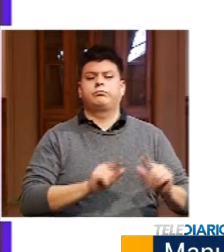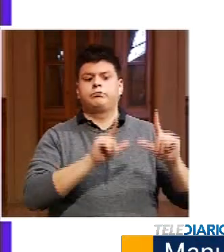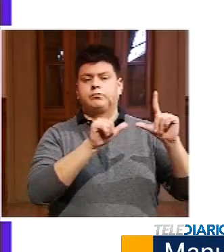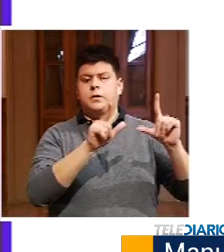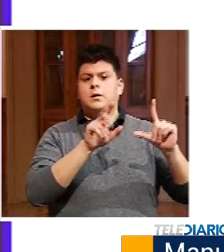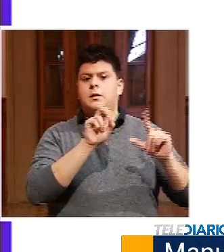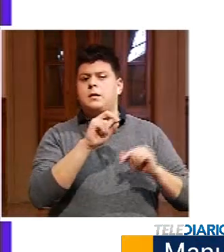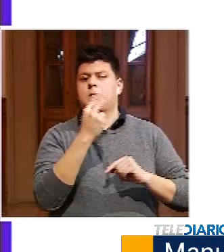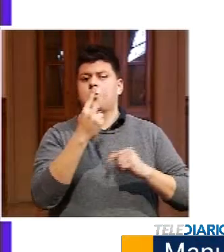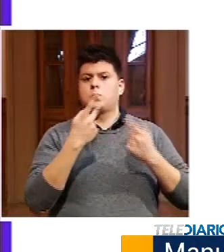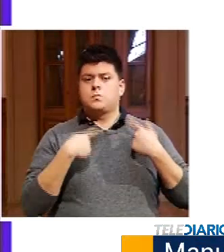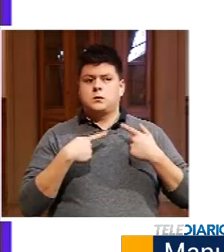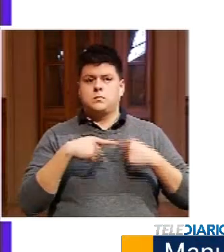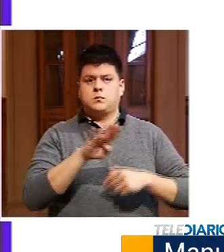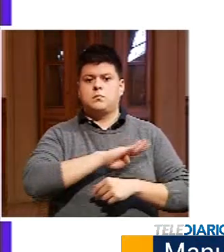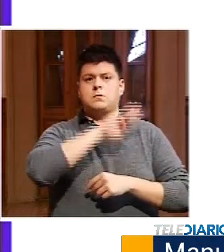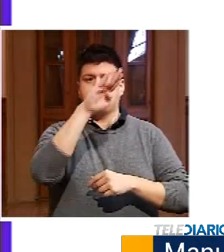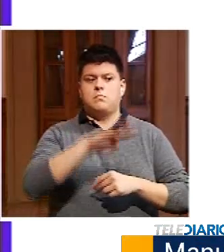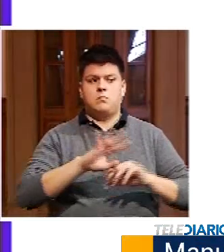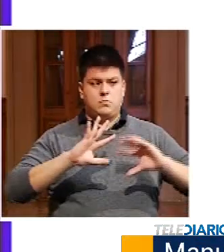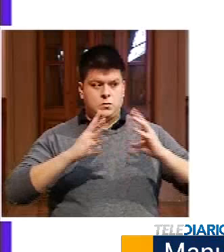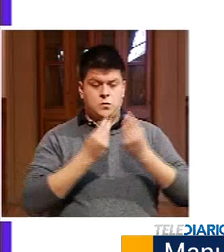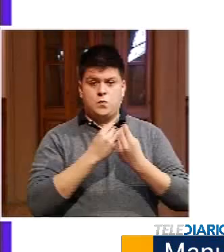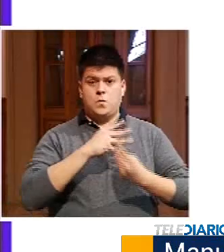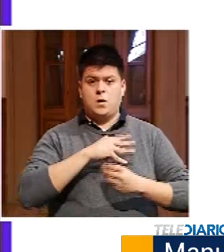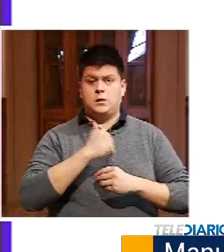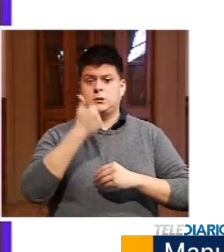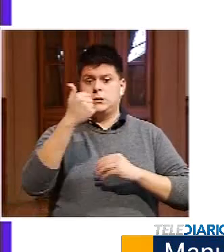32 defunciones, un total de